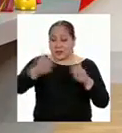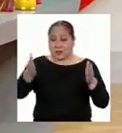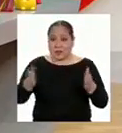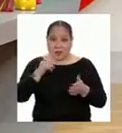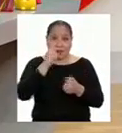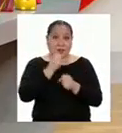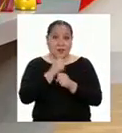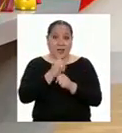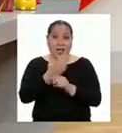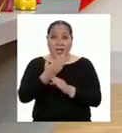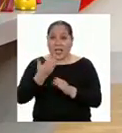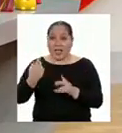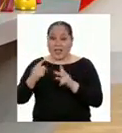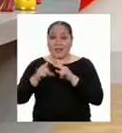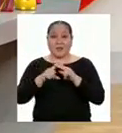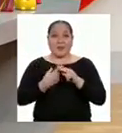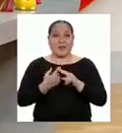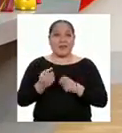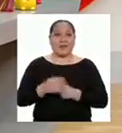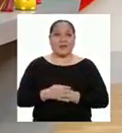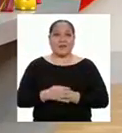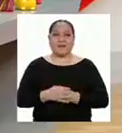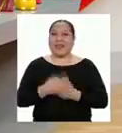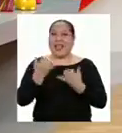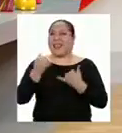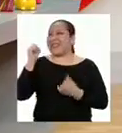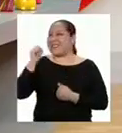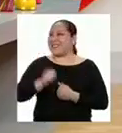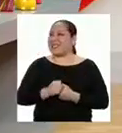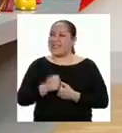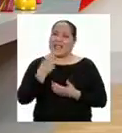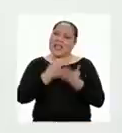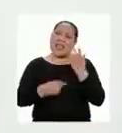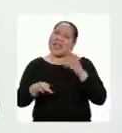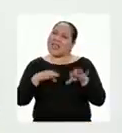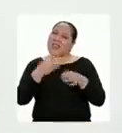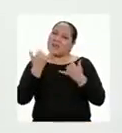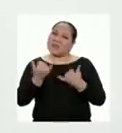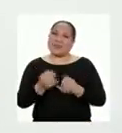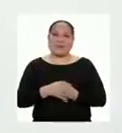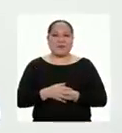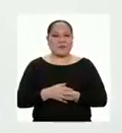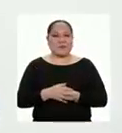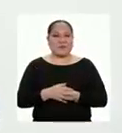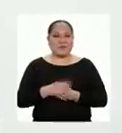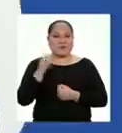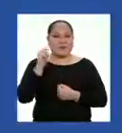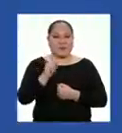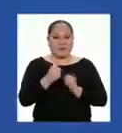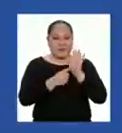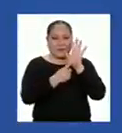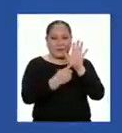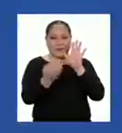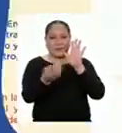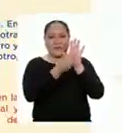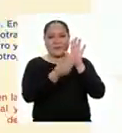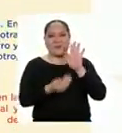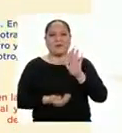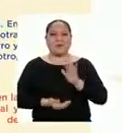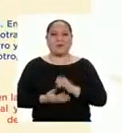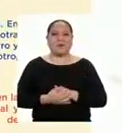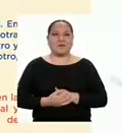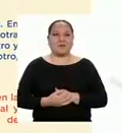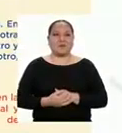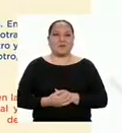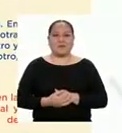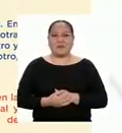trabajarán antes de empezar. Ahora sí, ¿con qué trabajaremos hoy? Aquí lo puedes ver. ¿Qué